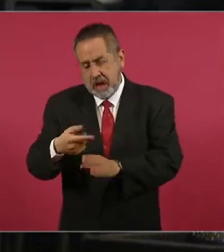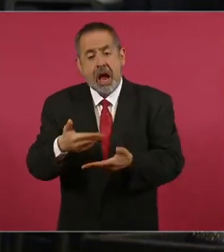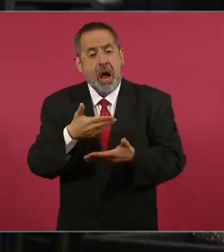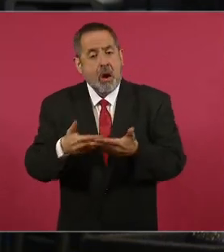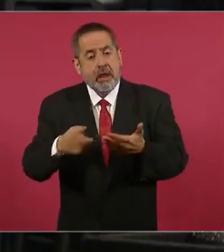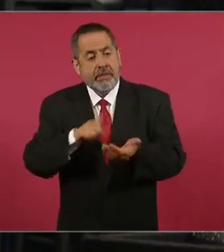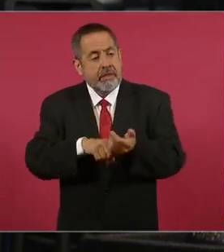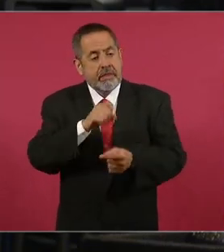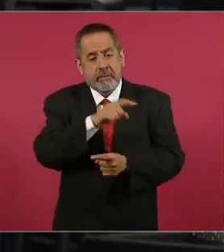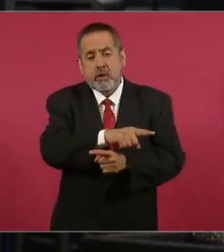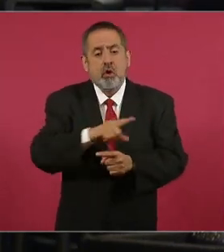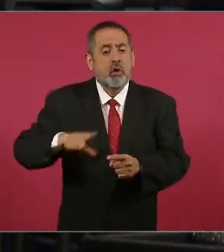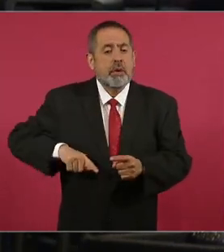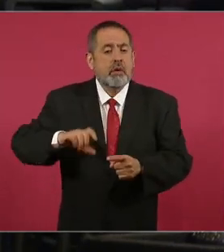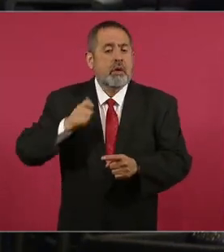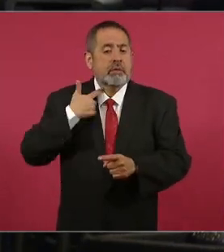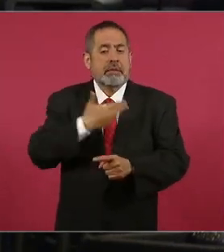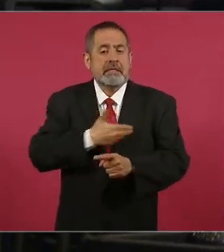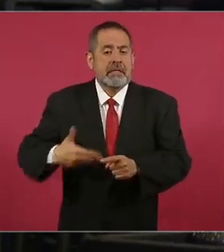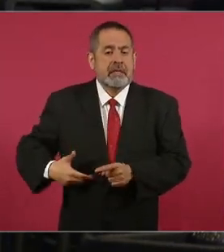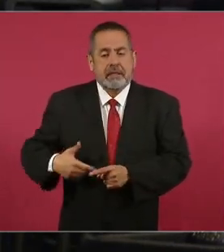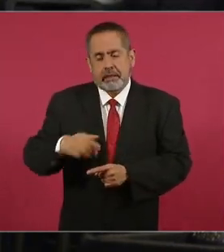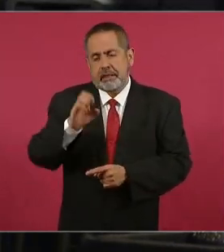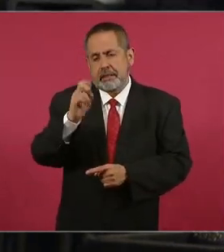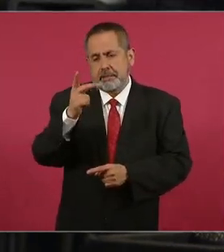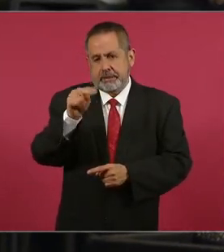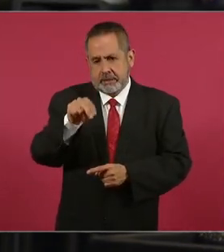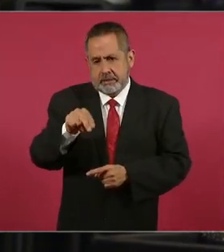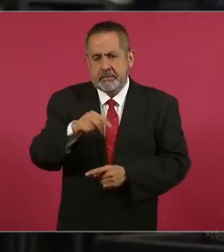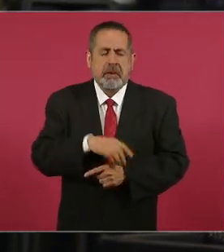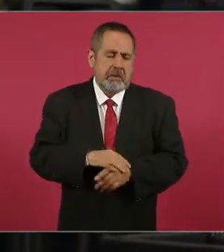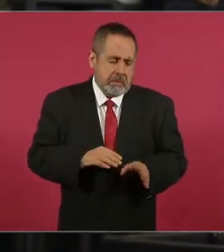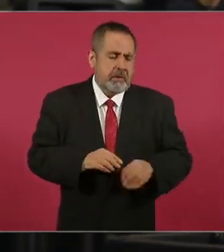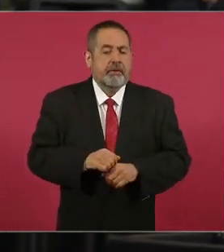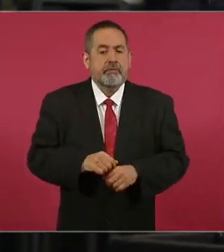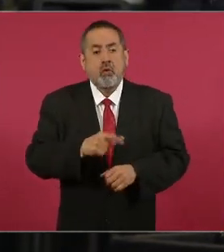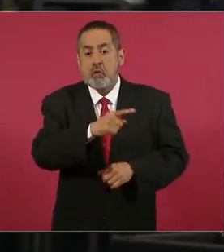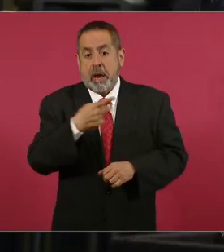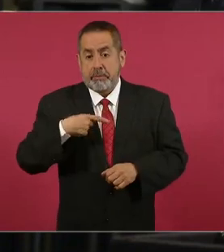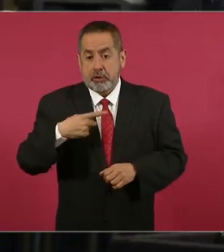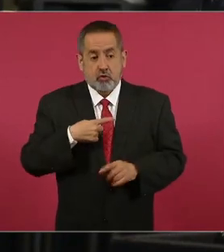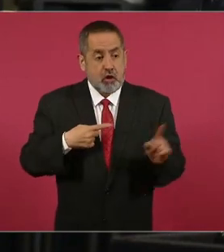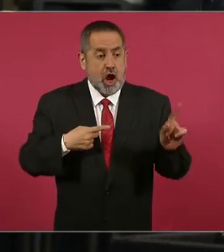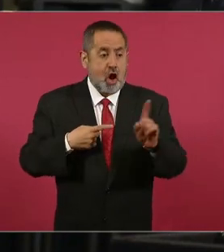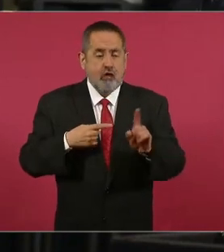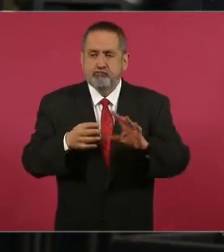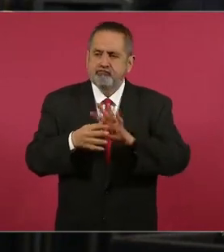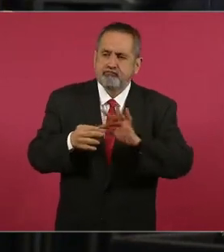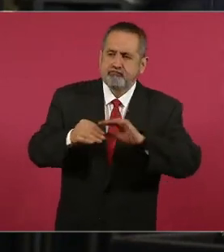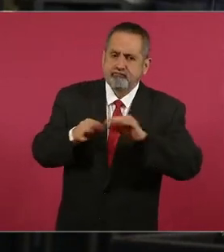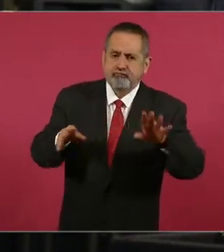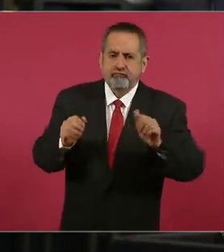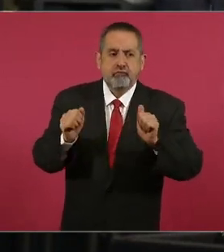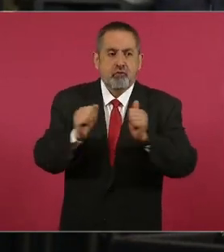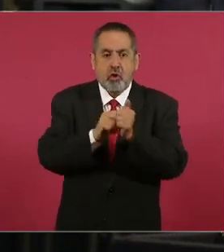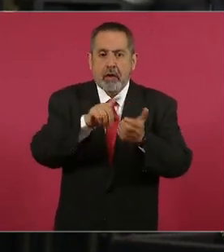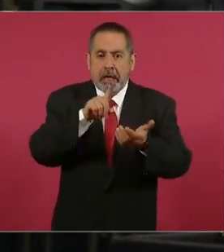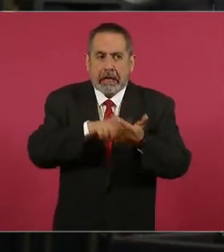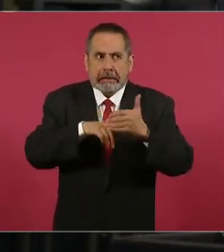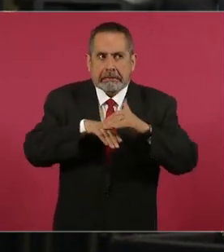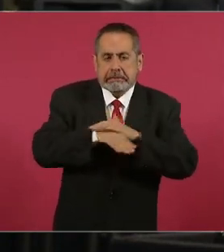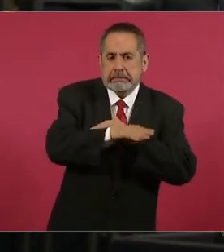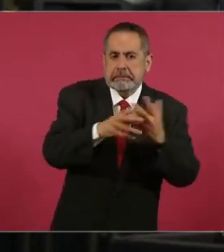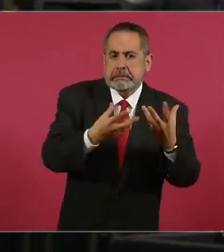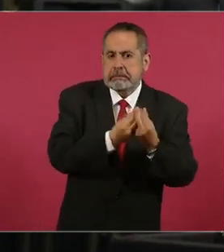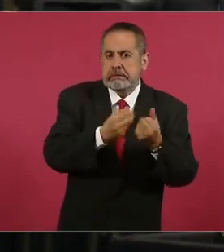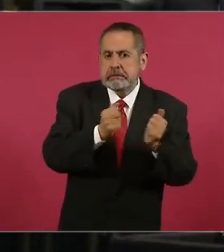de Enrique Peña Nieto. Y eso, bueno, pues da cuenta un informante que estuvo trabajando para agentes estadounidenses y al